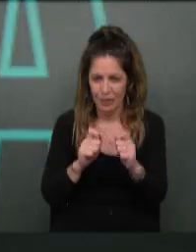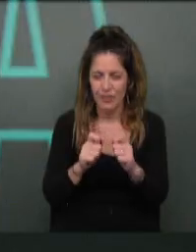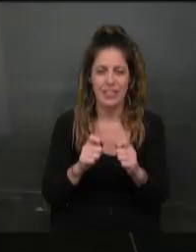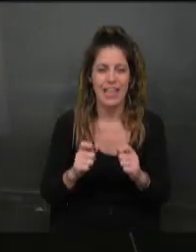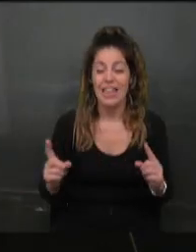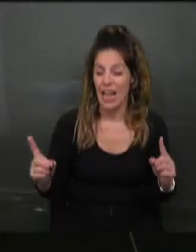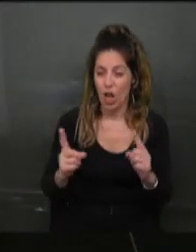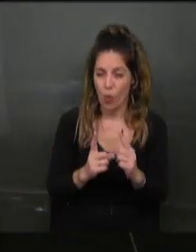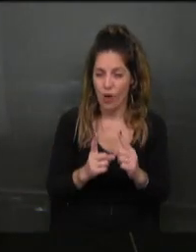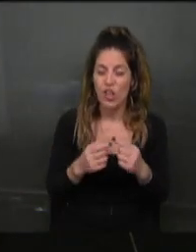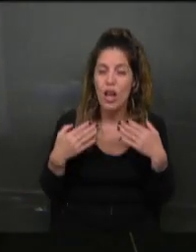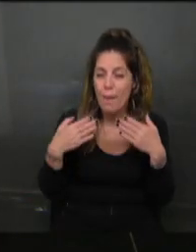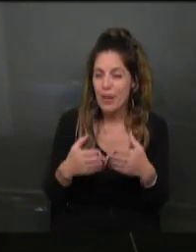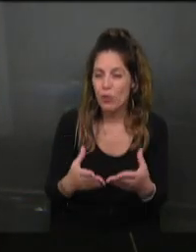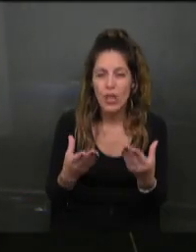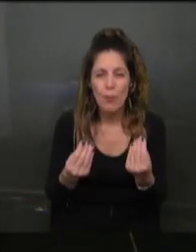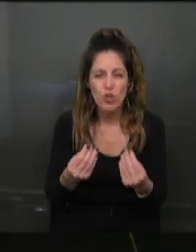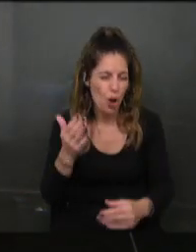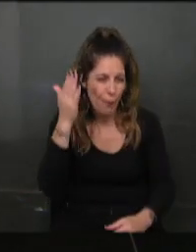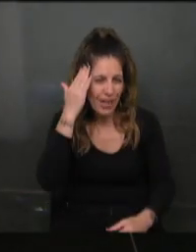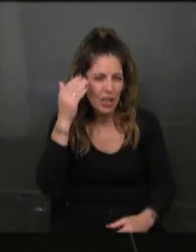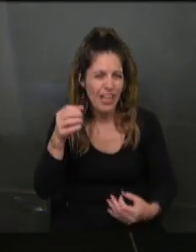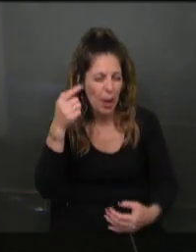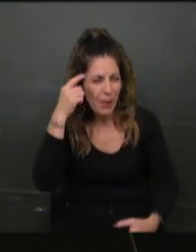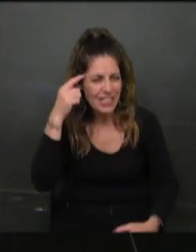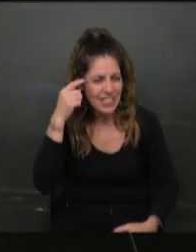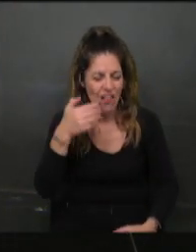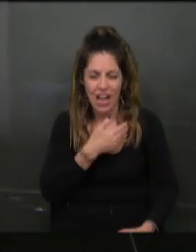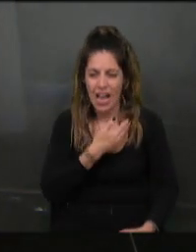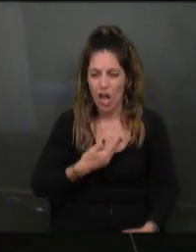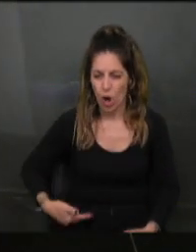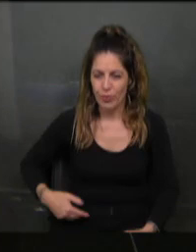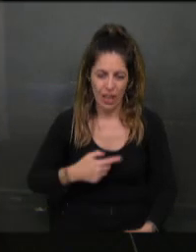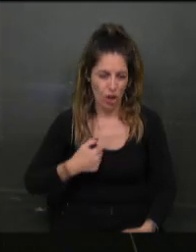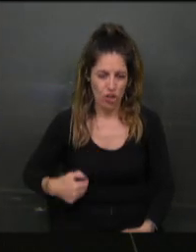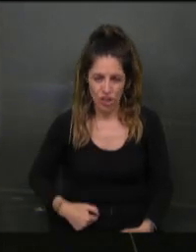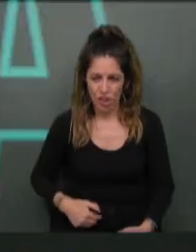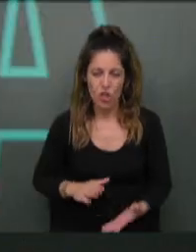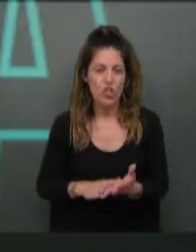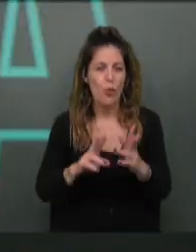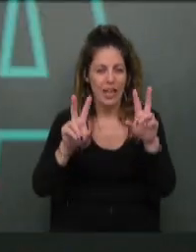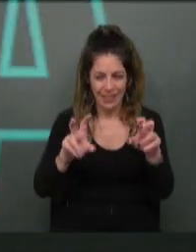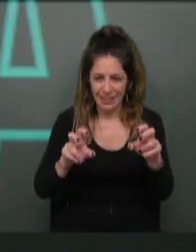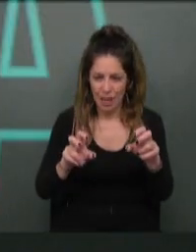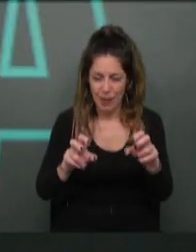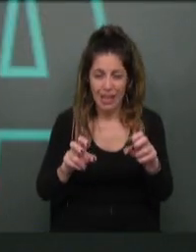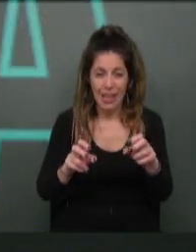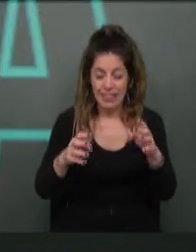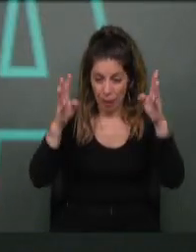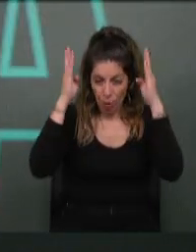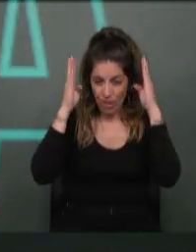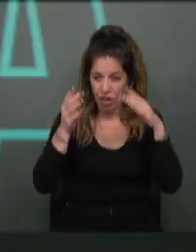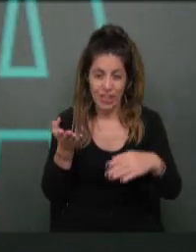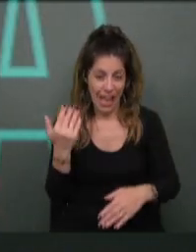encuentro que tiene le pregunta mucho para saber qué pensaba el gobierno chino eh sobre todo por ejemplo con temas como el ind imperialismo eh Por